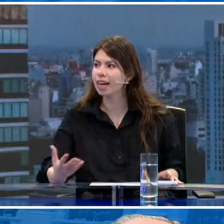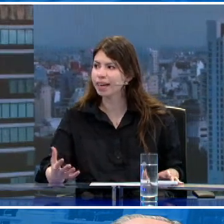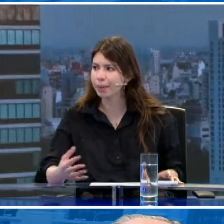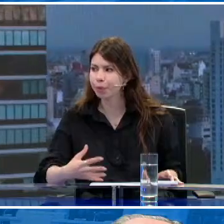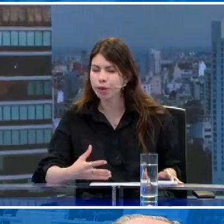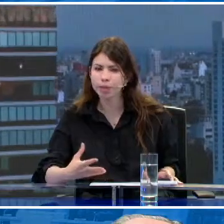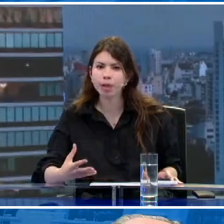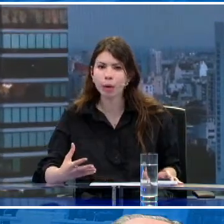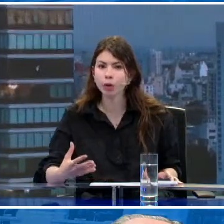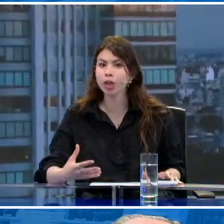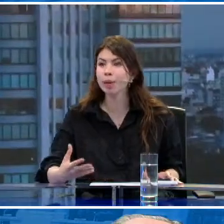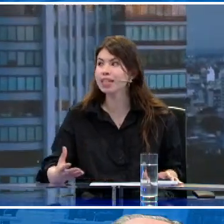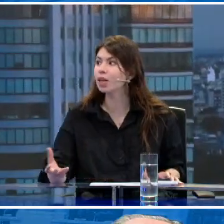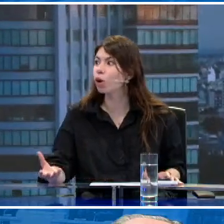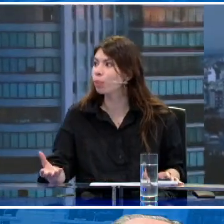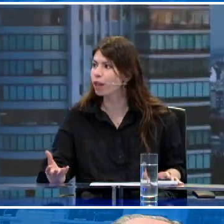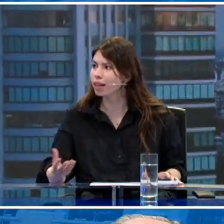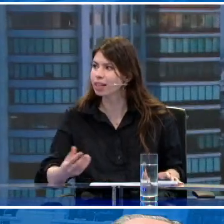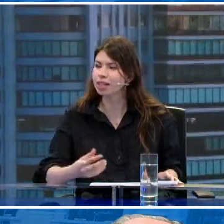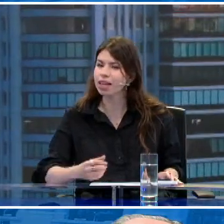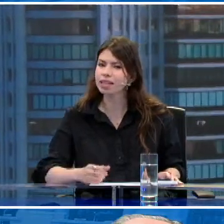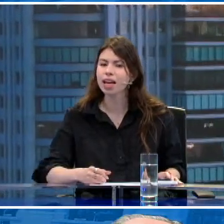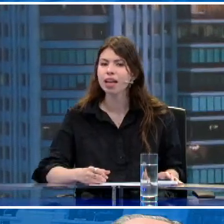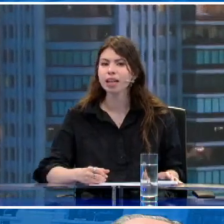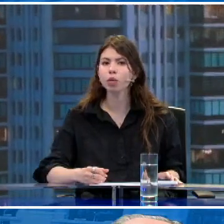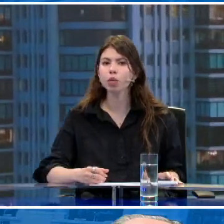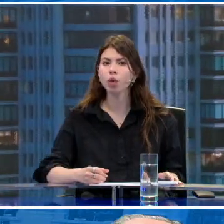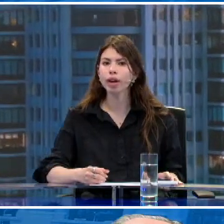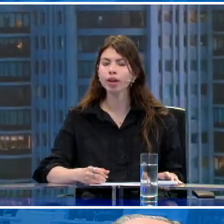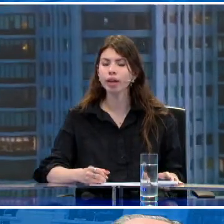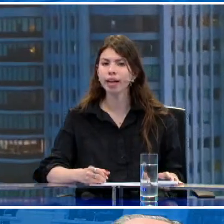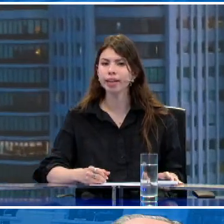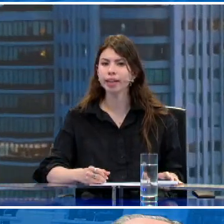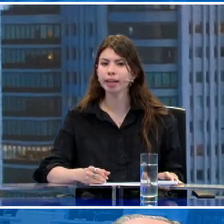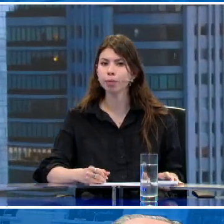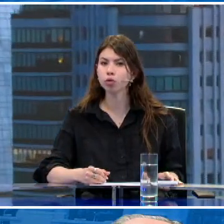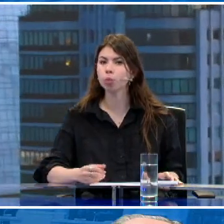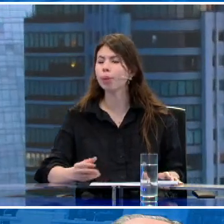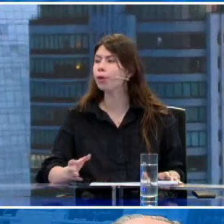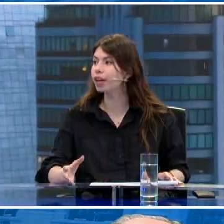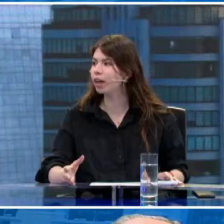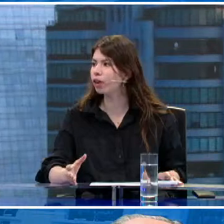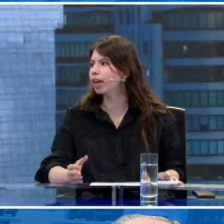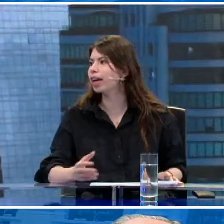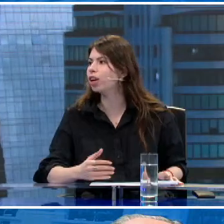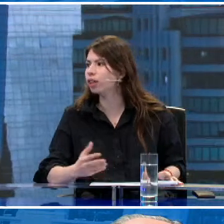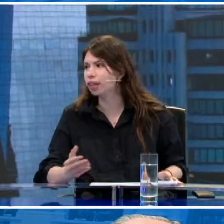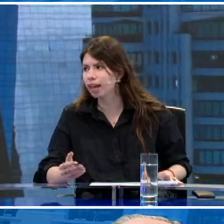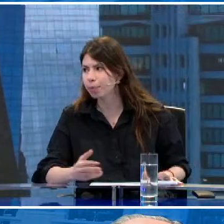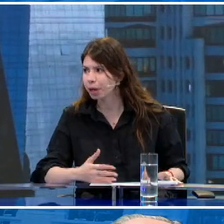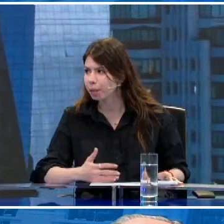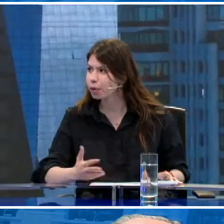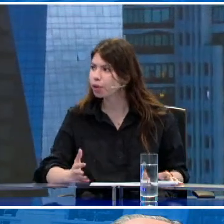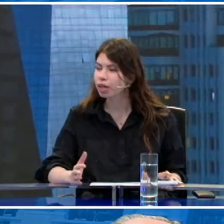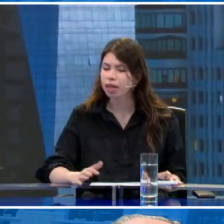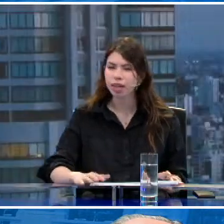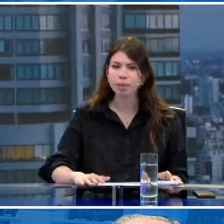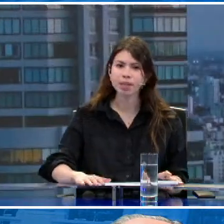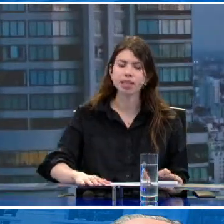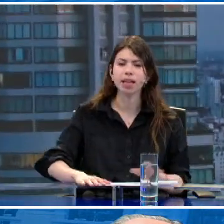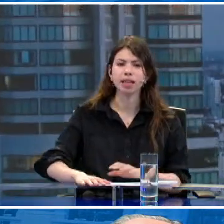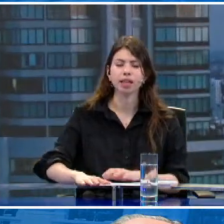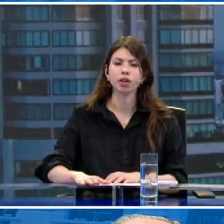dar la cara por las cuestiones más incómodas, quizás, desde un lugar mucho más moderado que lo tendría, por ejemplo,